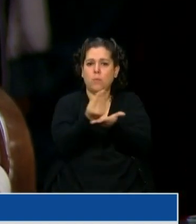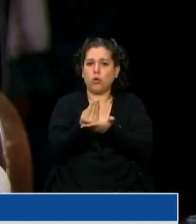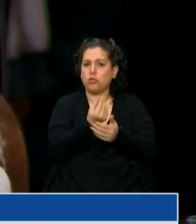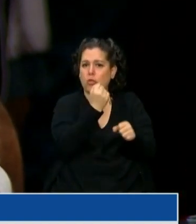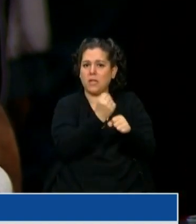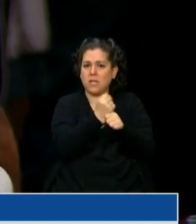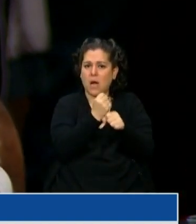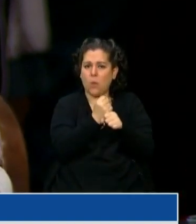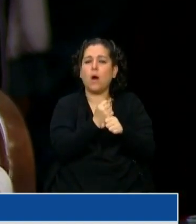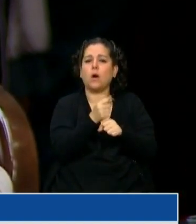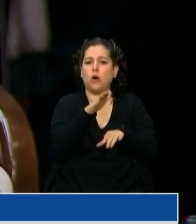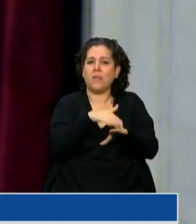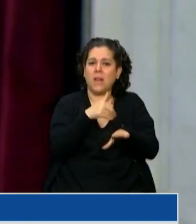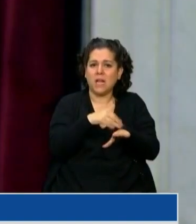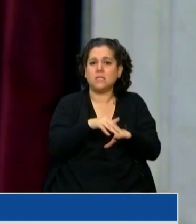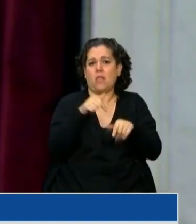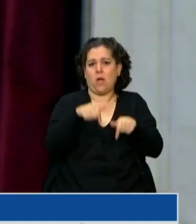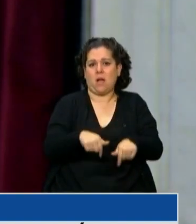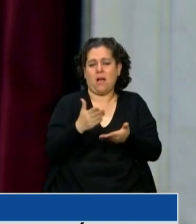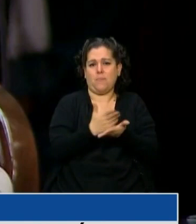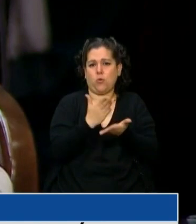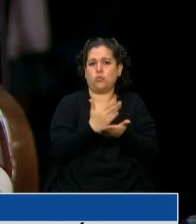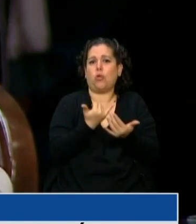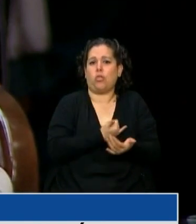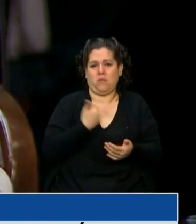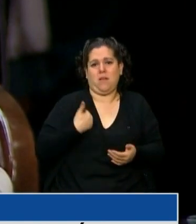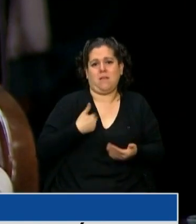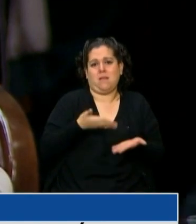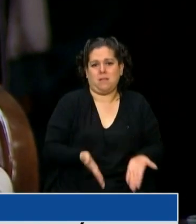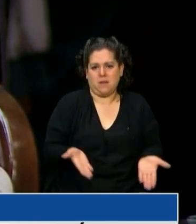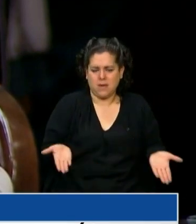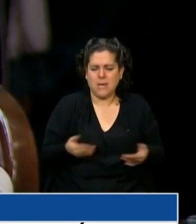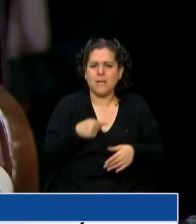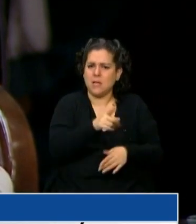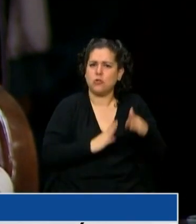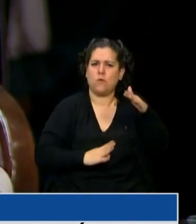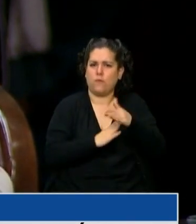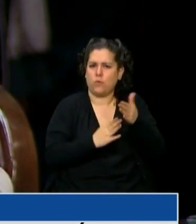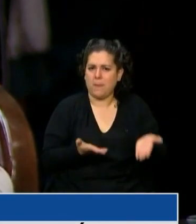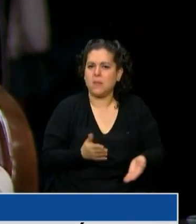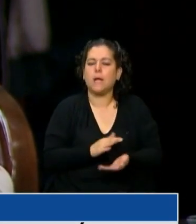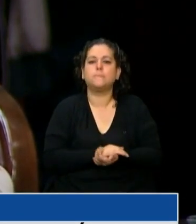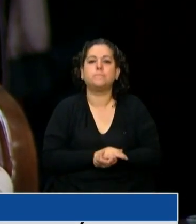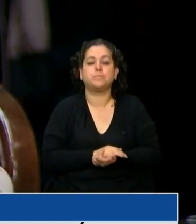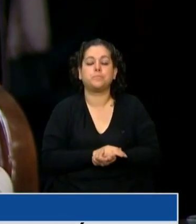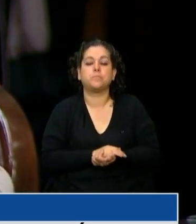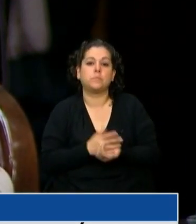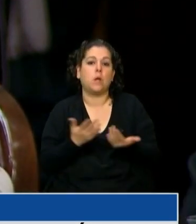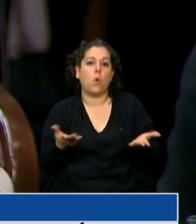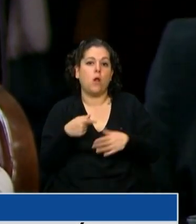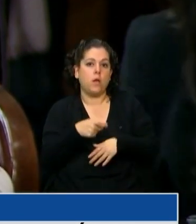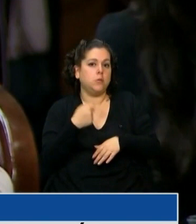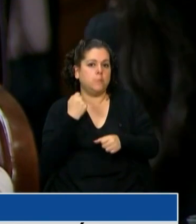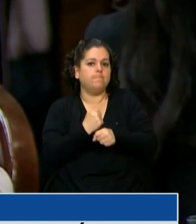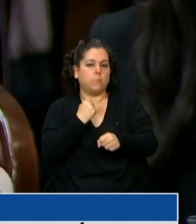trabajo y del calzado se producen aquí, es fundamental. Así que, la hemos